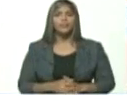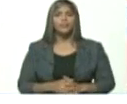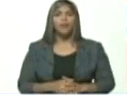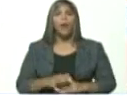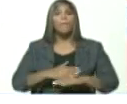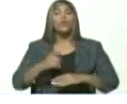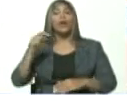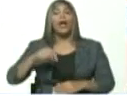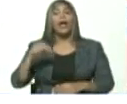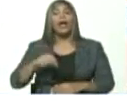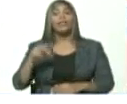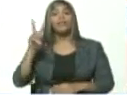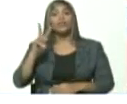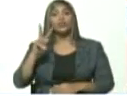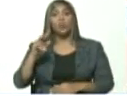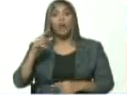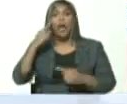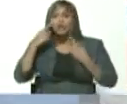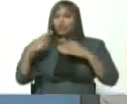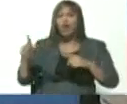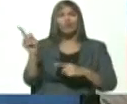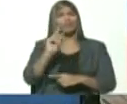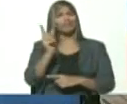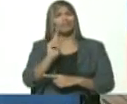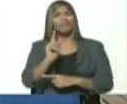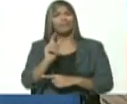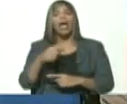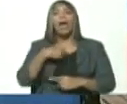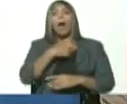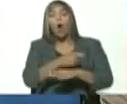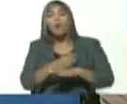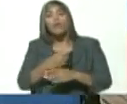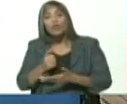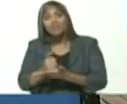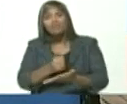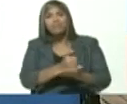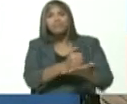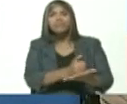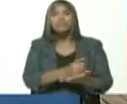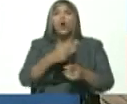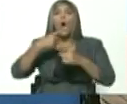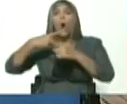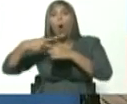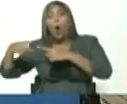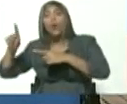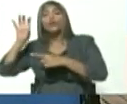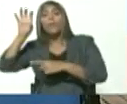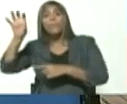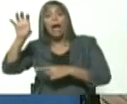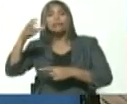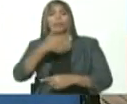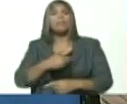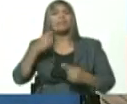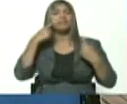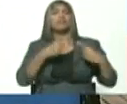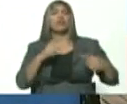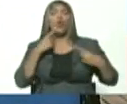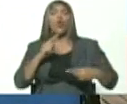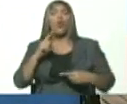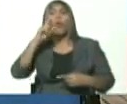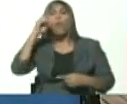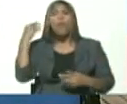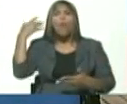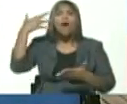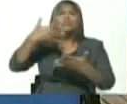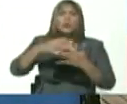pueblo no está huérfano como están los pueblos hermanos de América Latina y el Caribe. ¿Y cuántos años pasarán para que